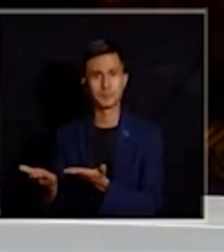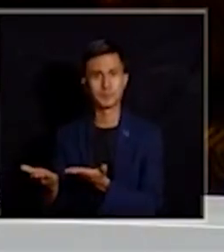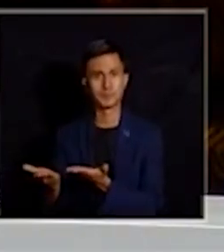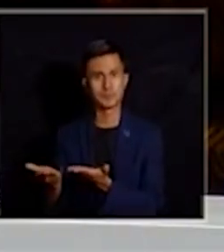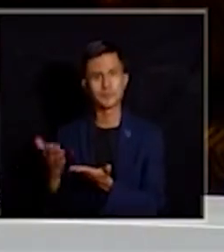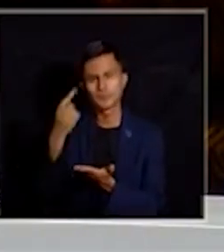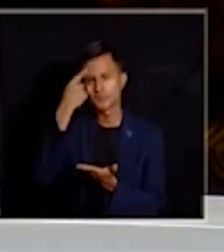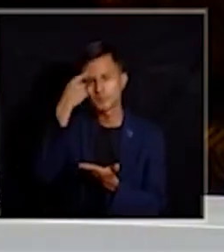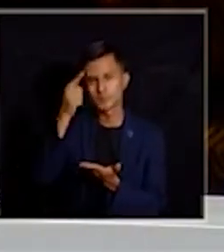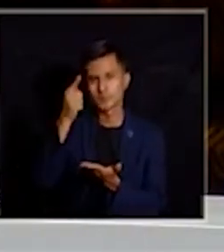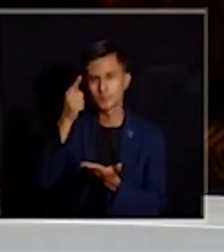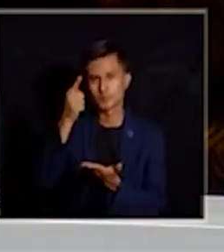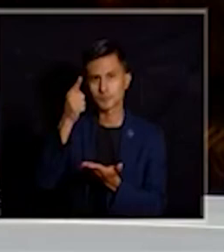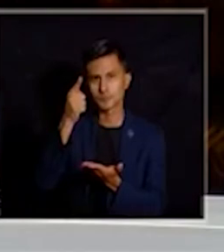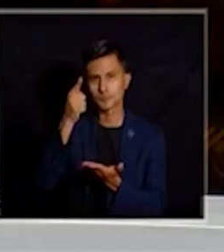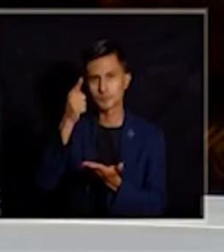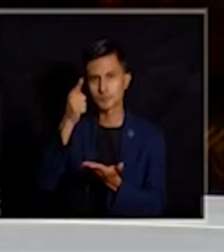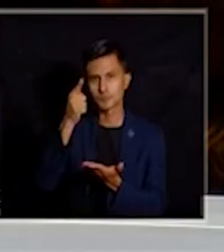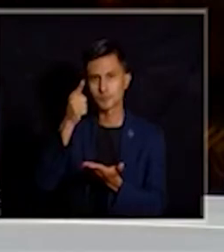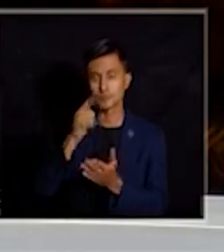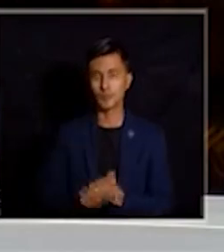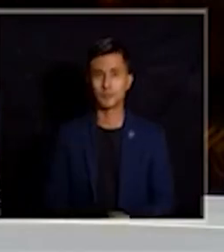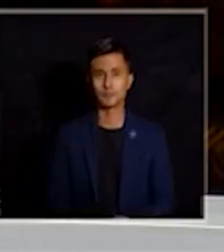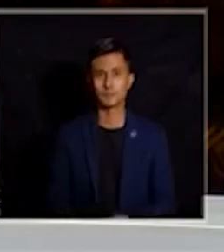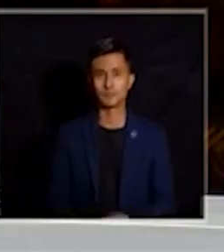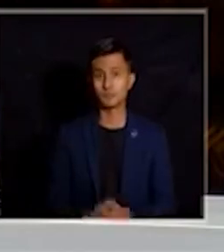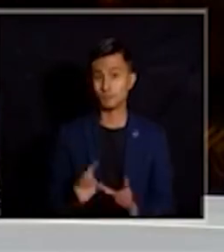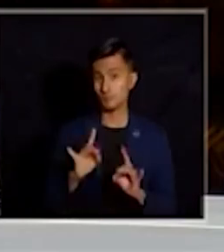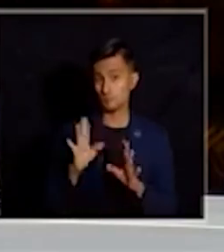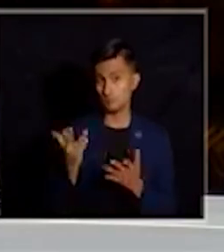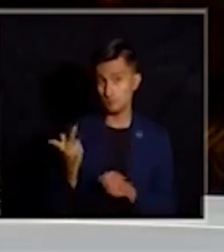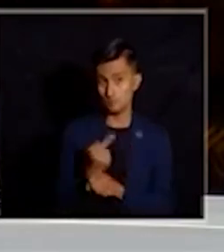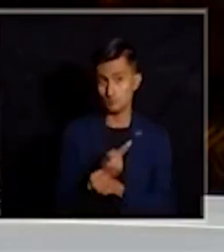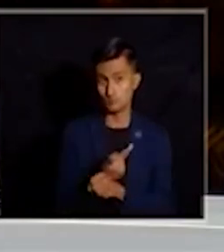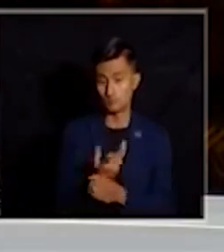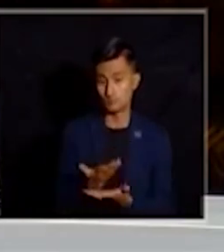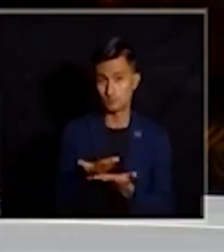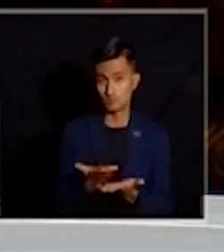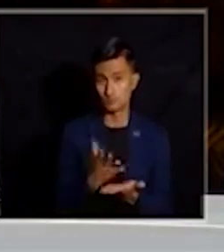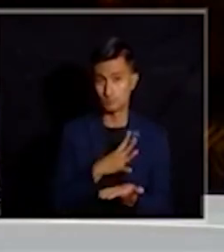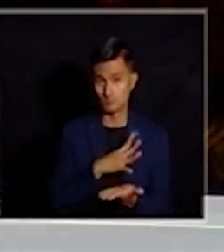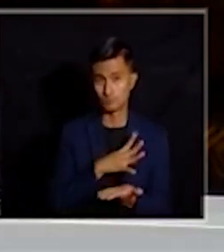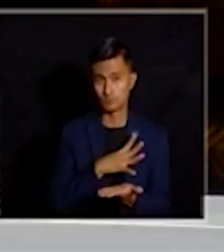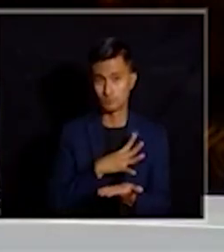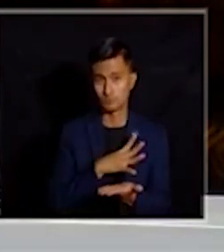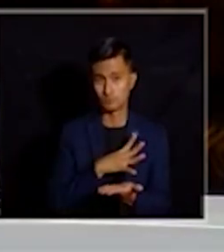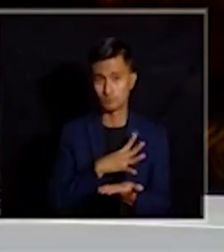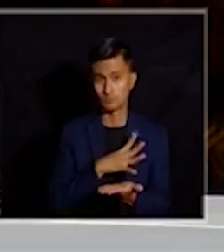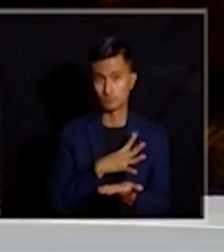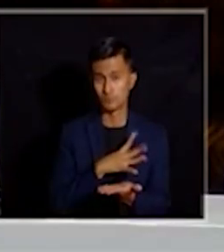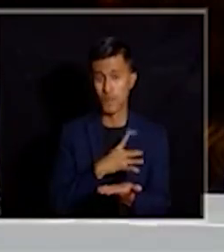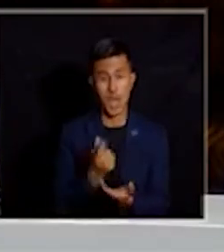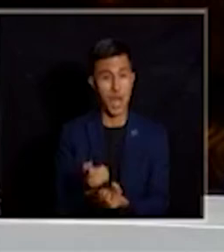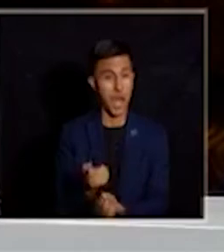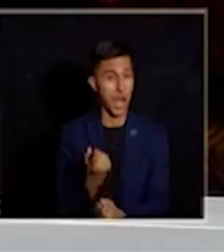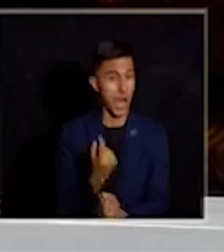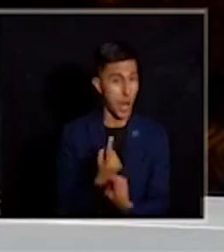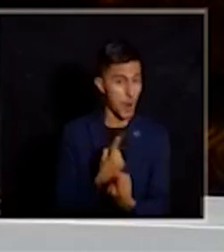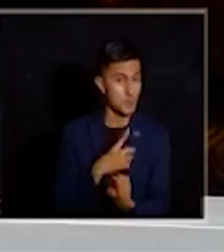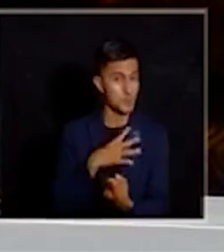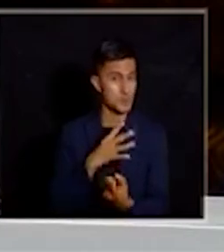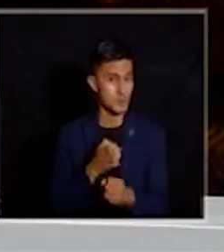precisamente para que en caso de que se dé todos los estados de la república estén